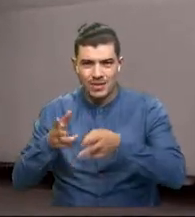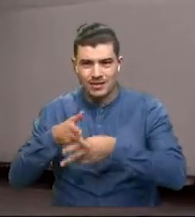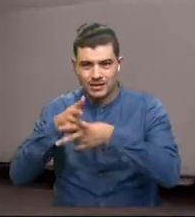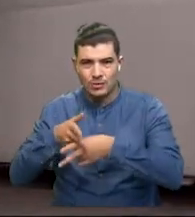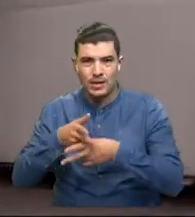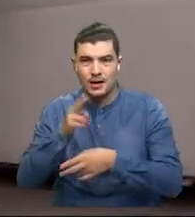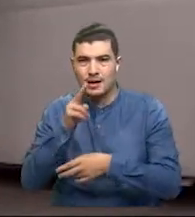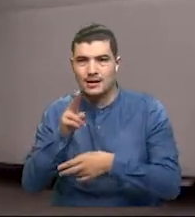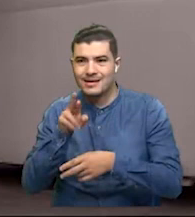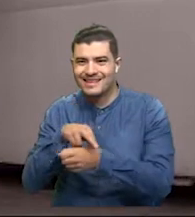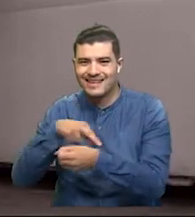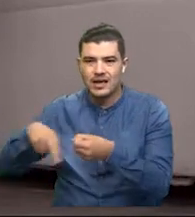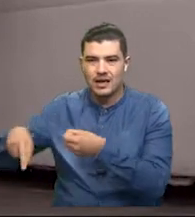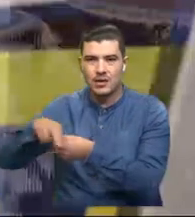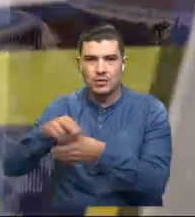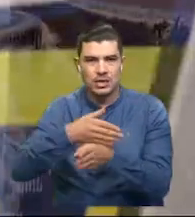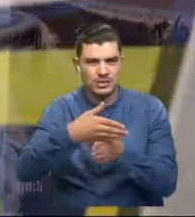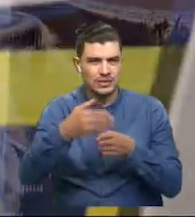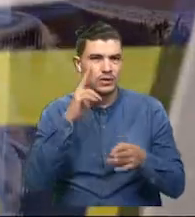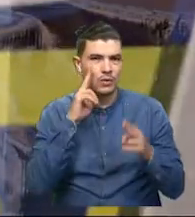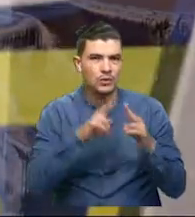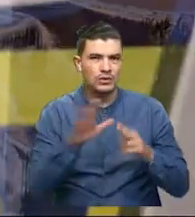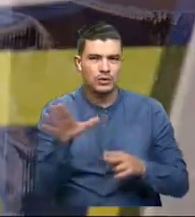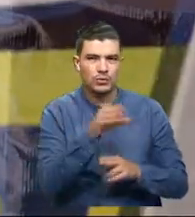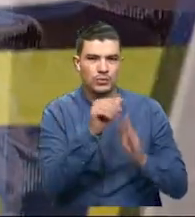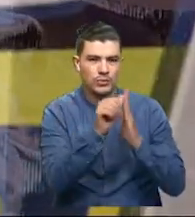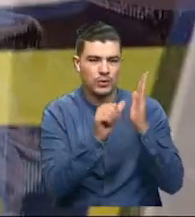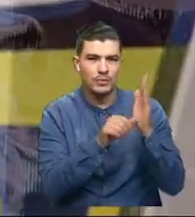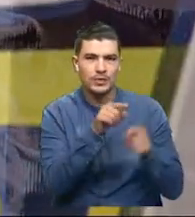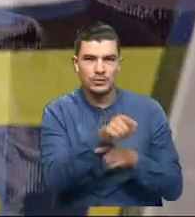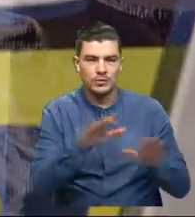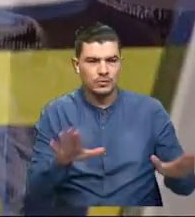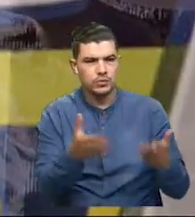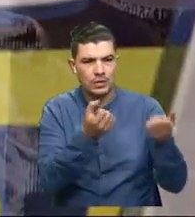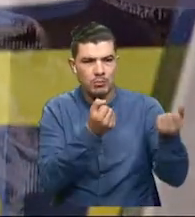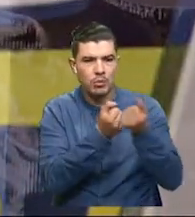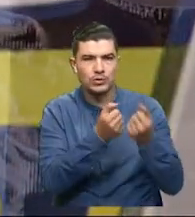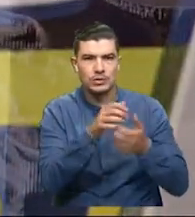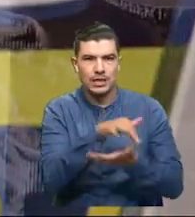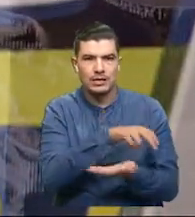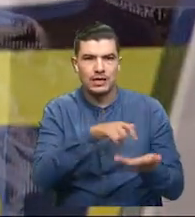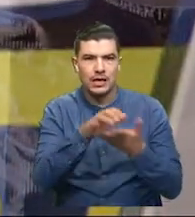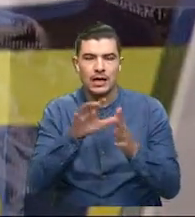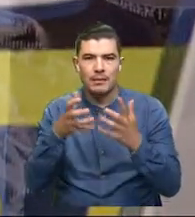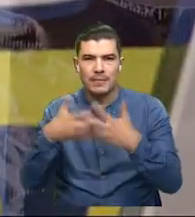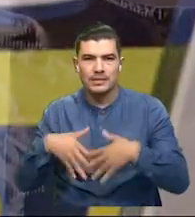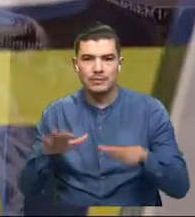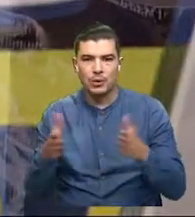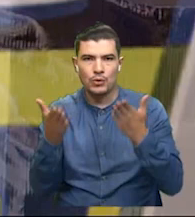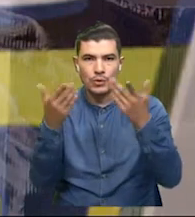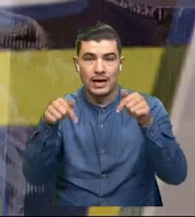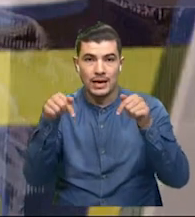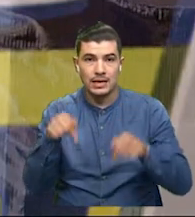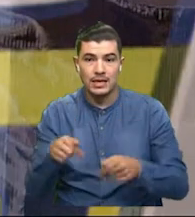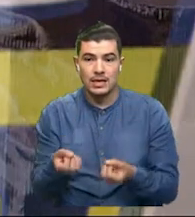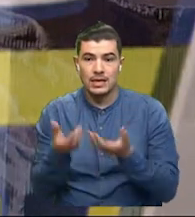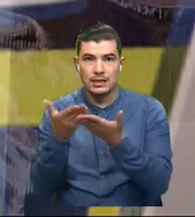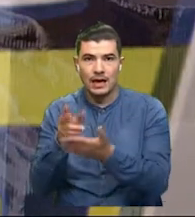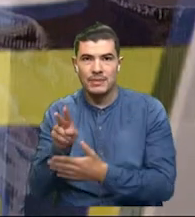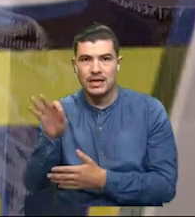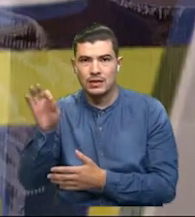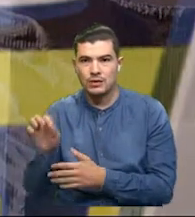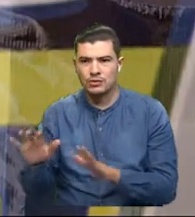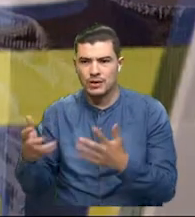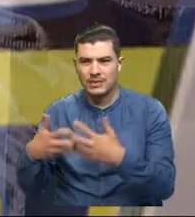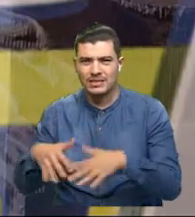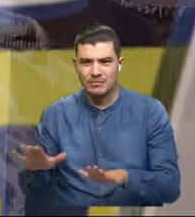y posteriormente pasaremos al programa ya conocido por todos de pujanza santandereana de unidades productivas. Aquí vamos a entregar 28 unidades